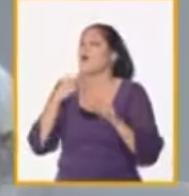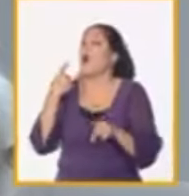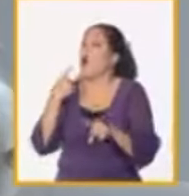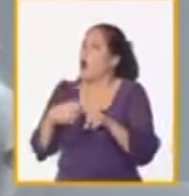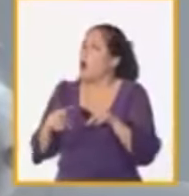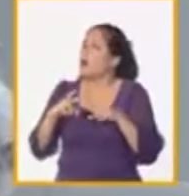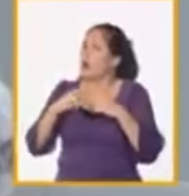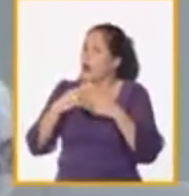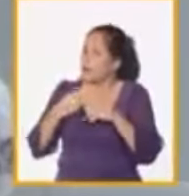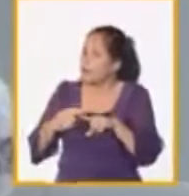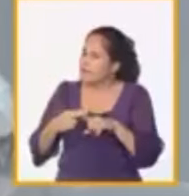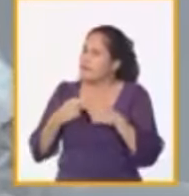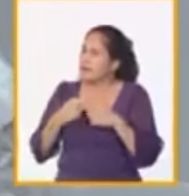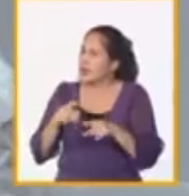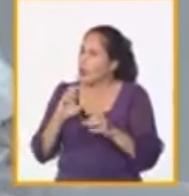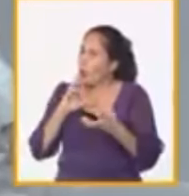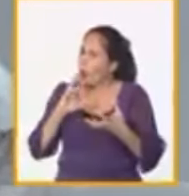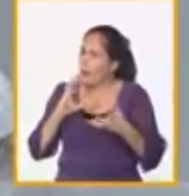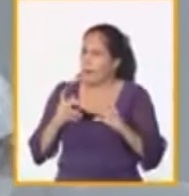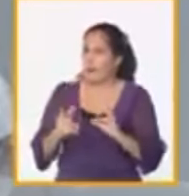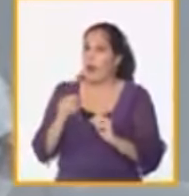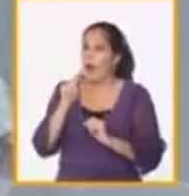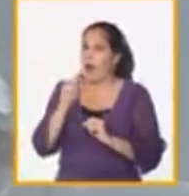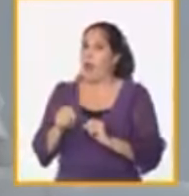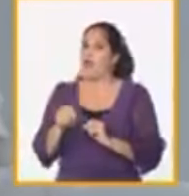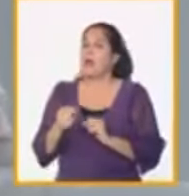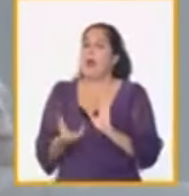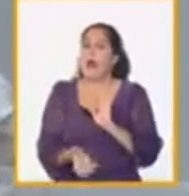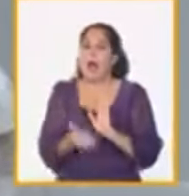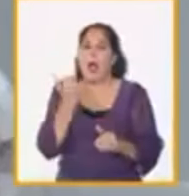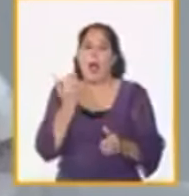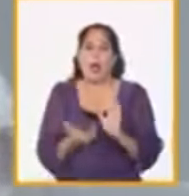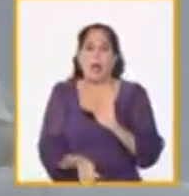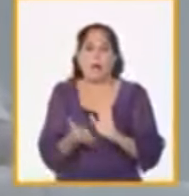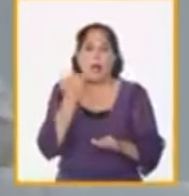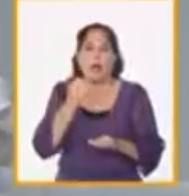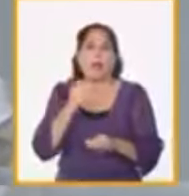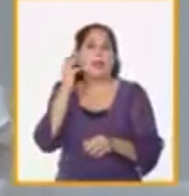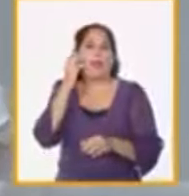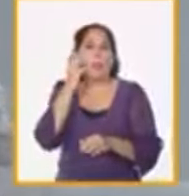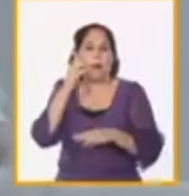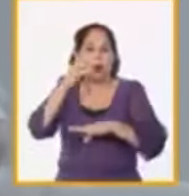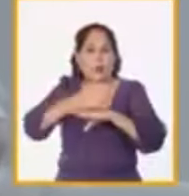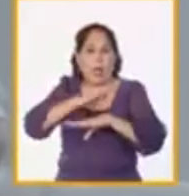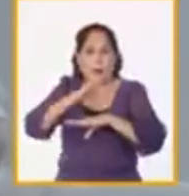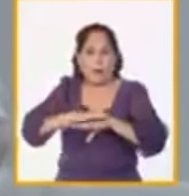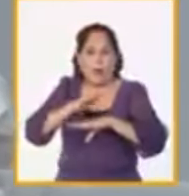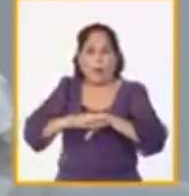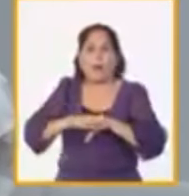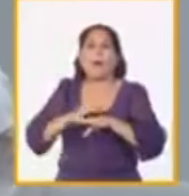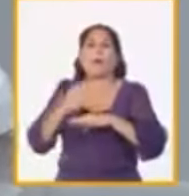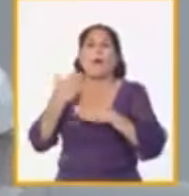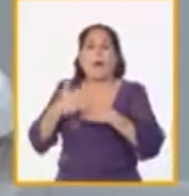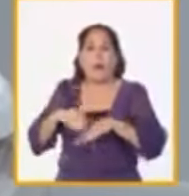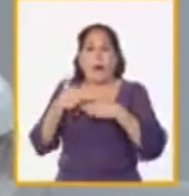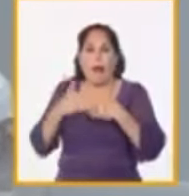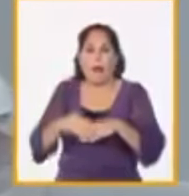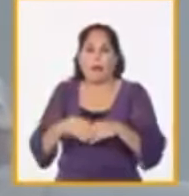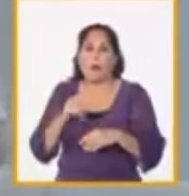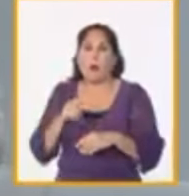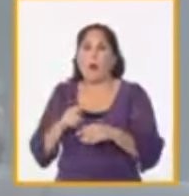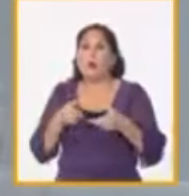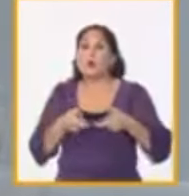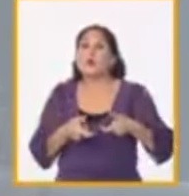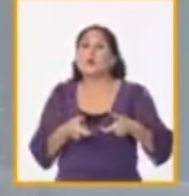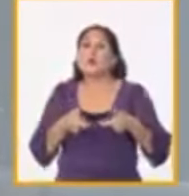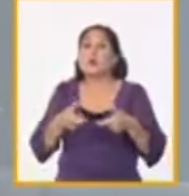que es más complicado, porque hay que excavar, hay que tener cemento para tapar, hay que tener asfalto, porque hoy la tubería no